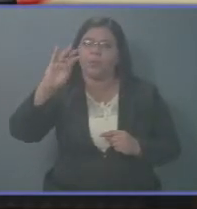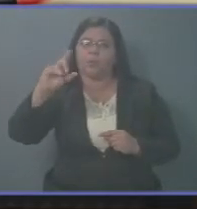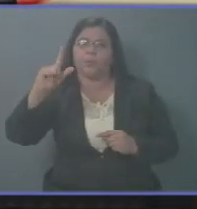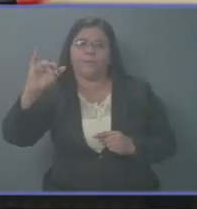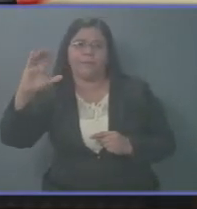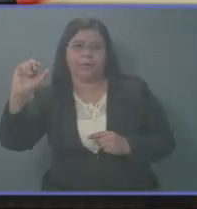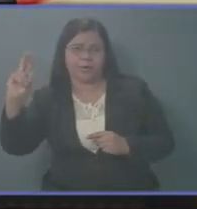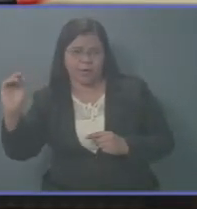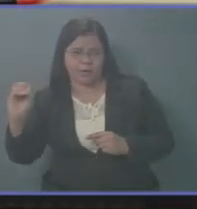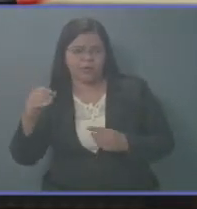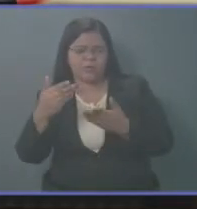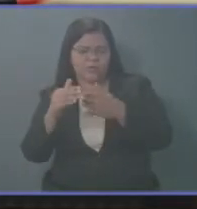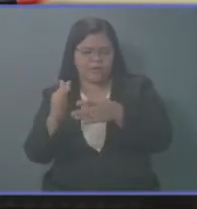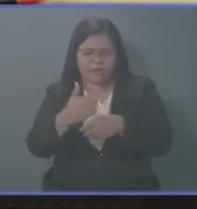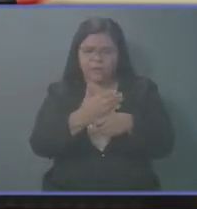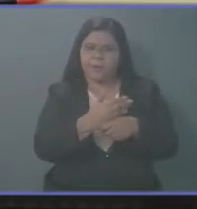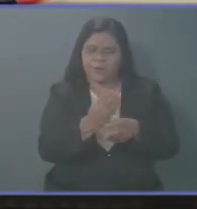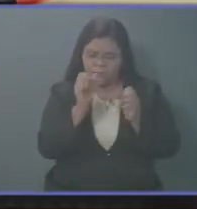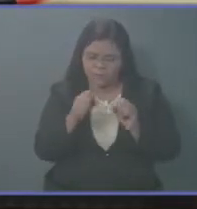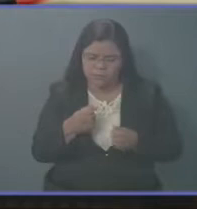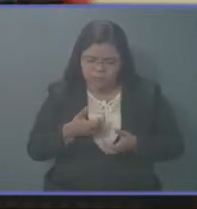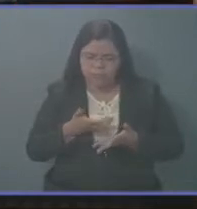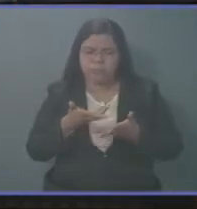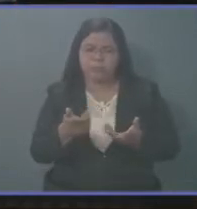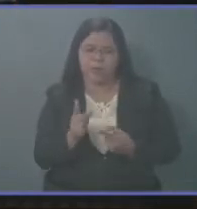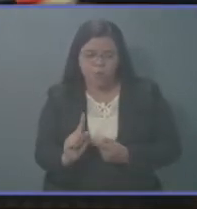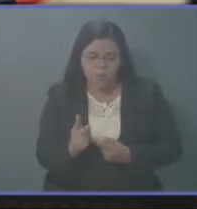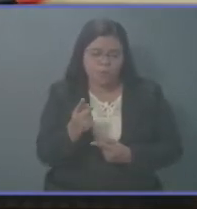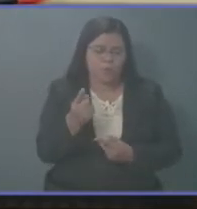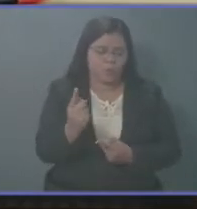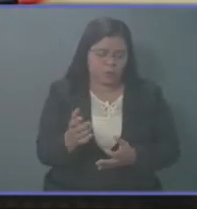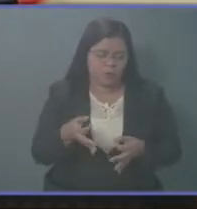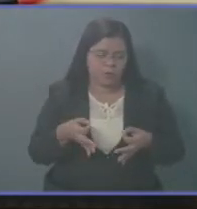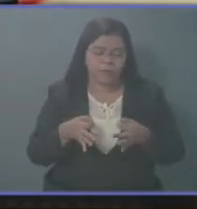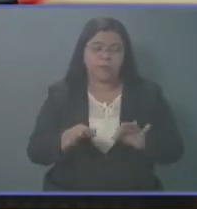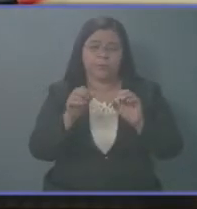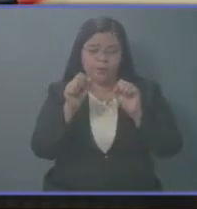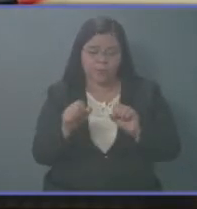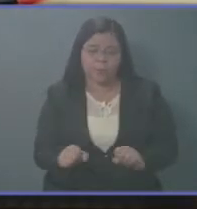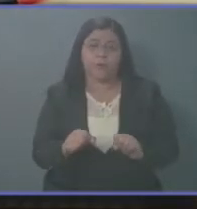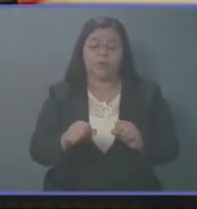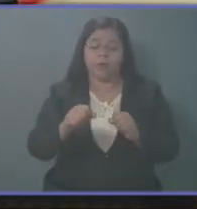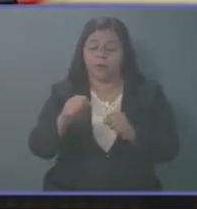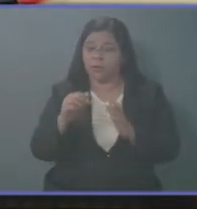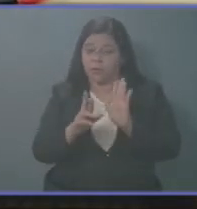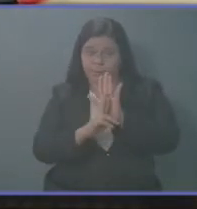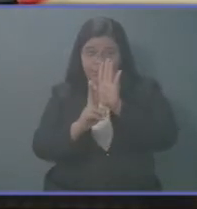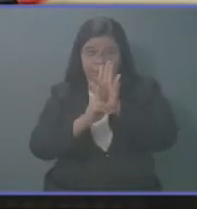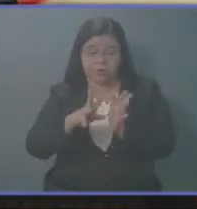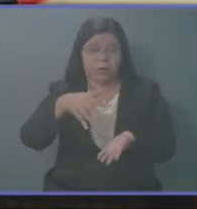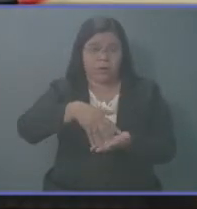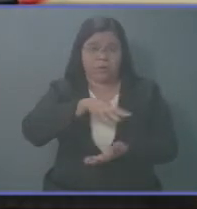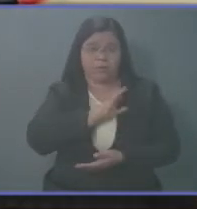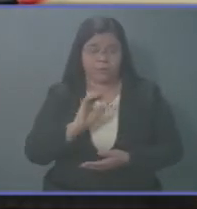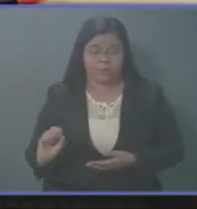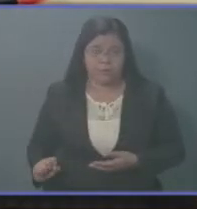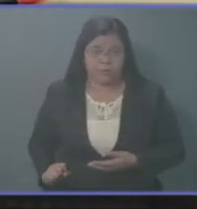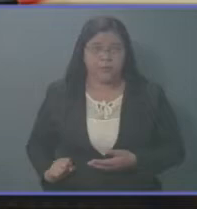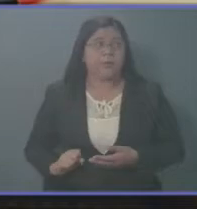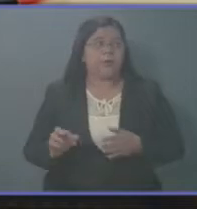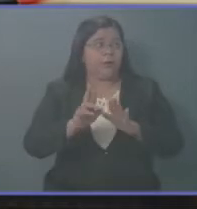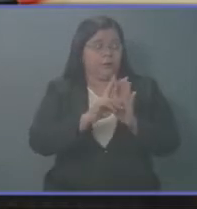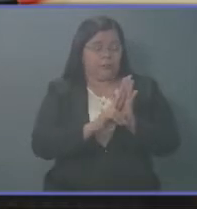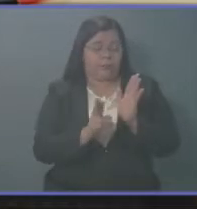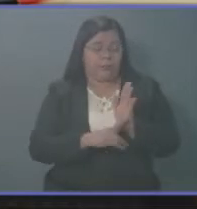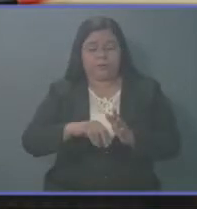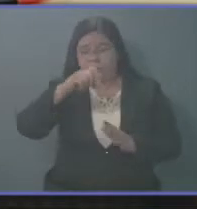es pluralista y se expresa por medio de los partidos políticos, que son el único instrumento para el ejercicio de la representación del pueblo dentro del gobierno. Las normas,